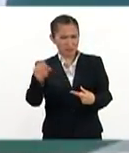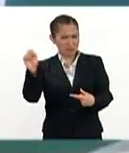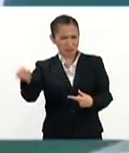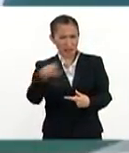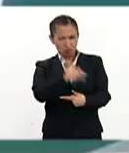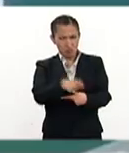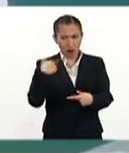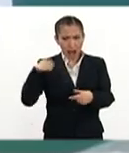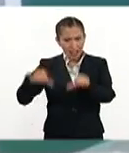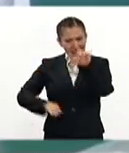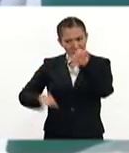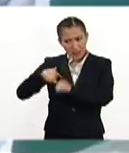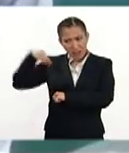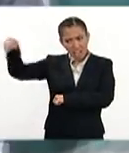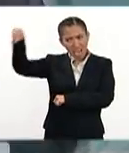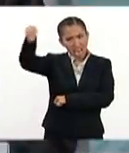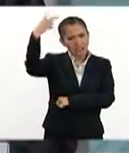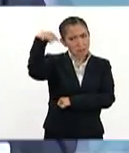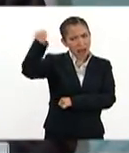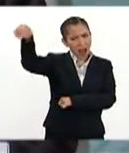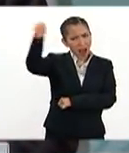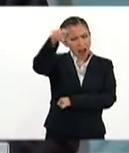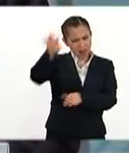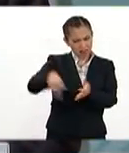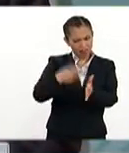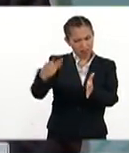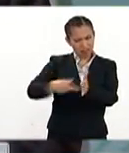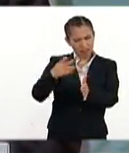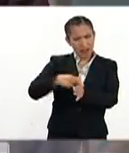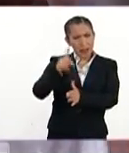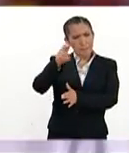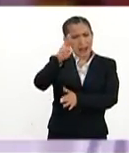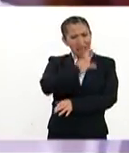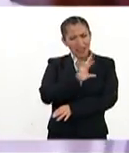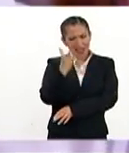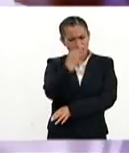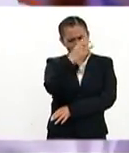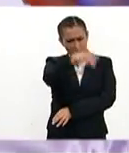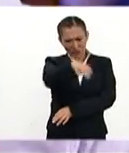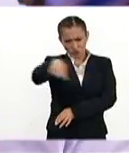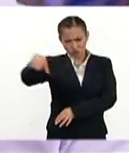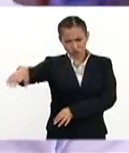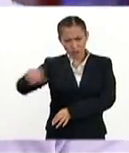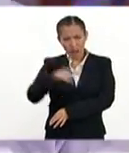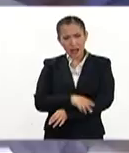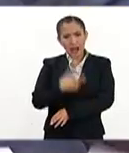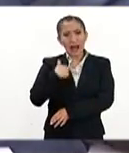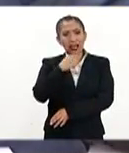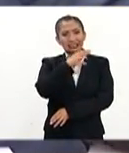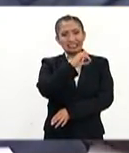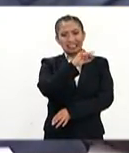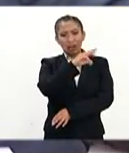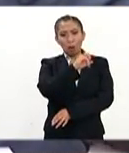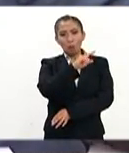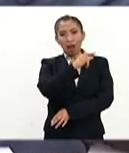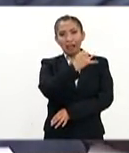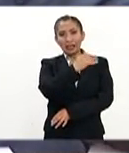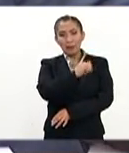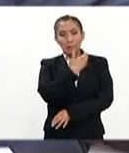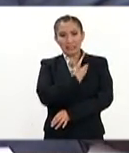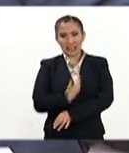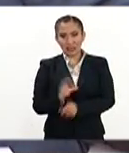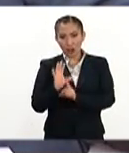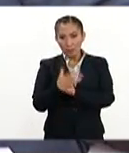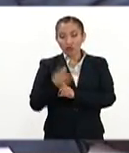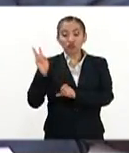la intensidad de la actividad política desplegada por los precandidatos de las tres coaliciones, señaló Ciro Murayama, presidente de la